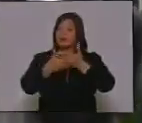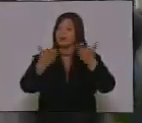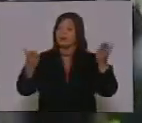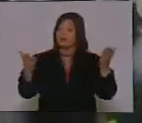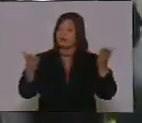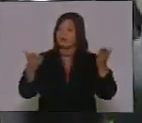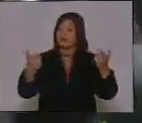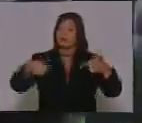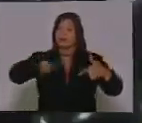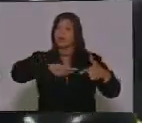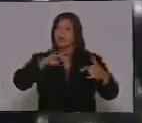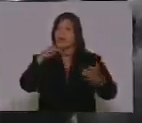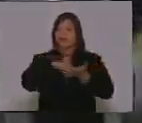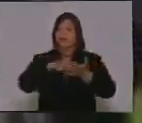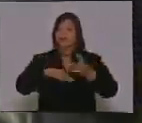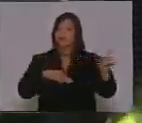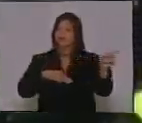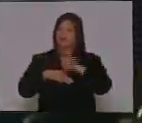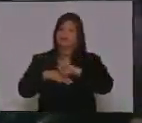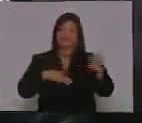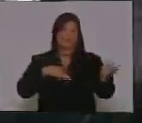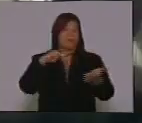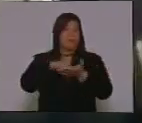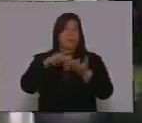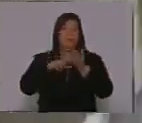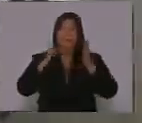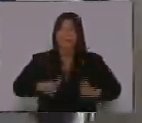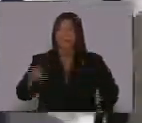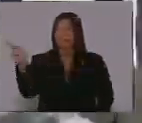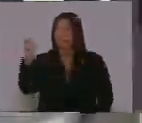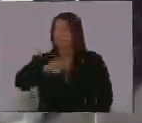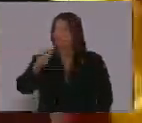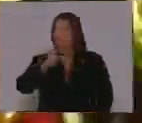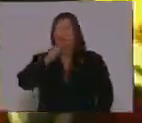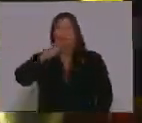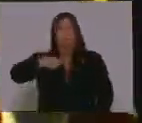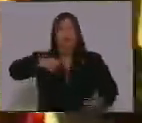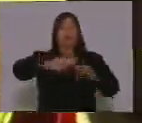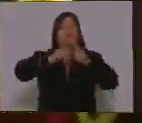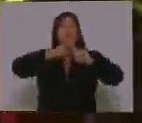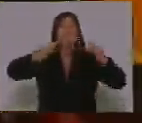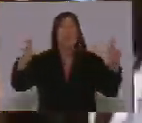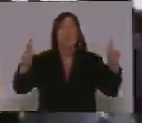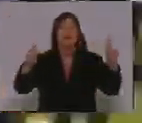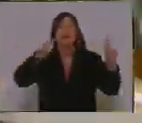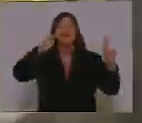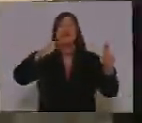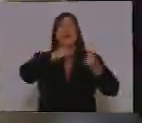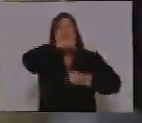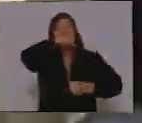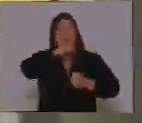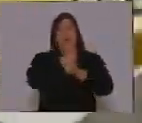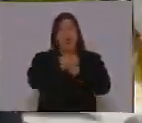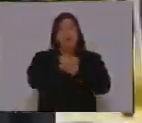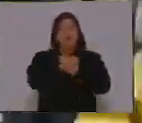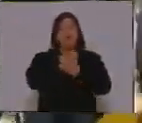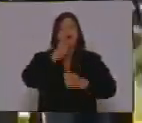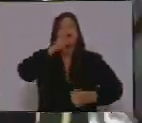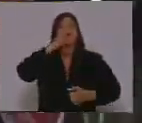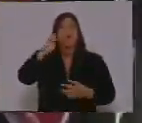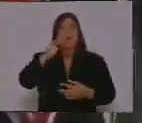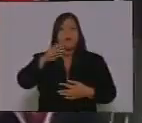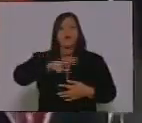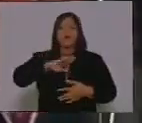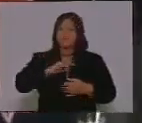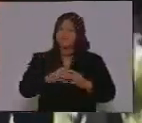no somos los mirandinos, que los mirandinos y las mirandinas somos un pueblo de paz, somos un pueblo de amor, somos un pueblo con